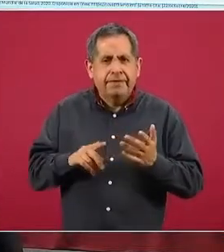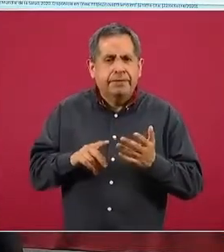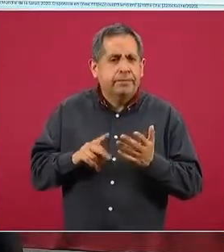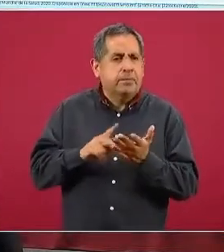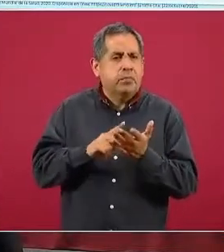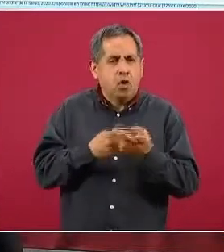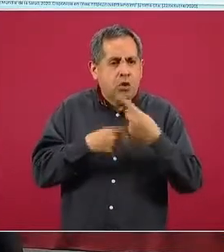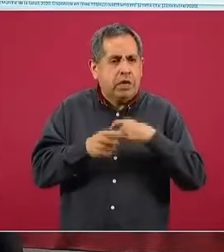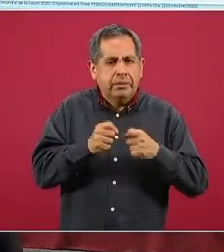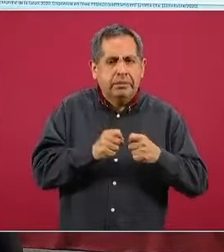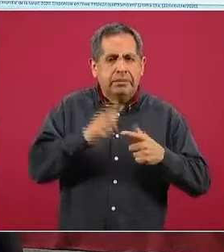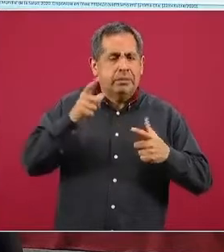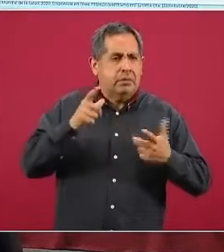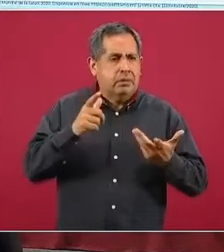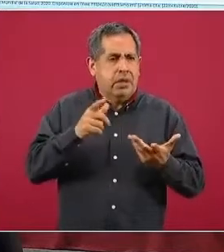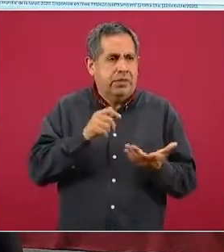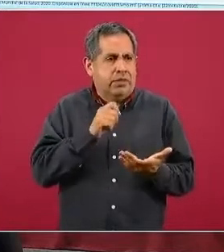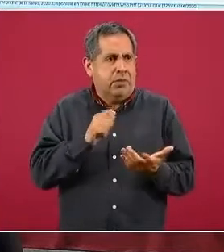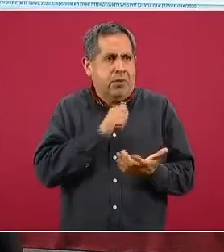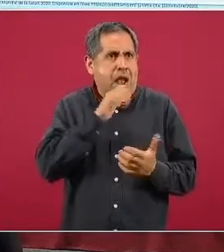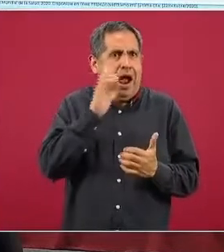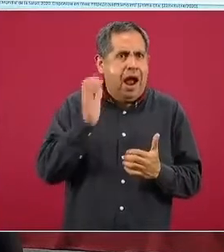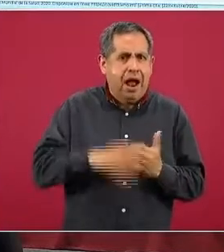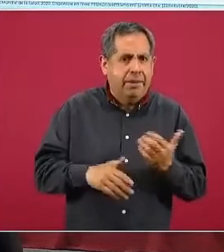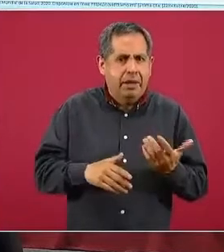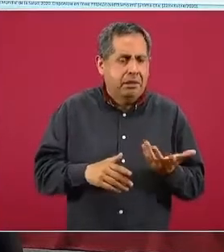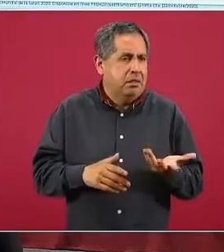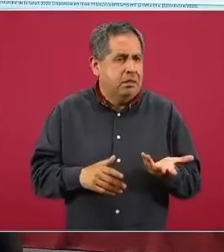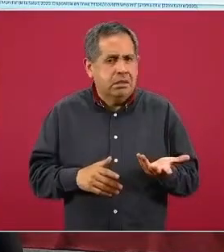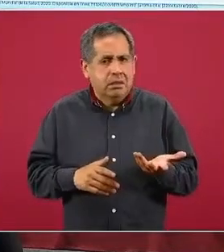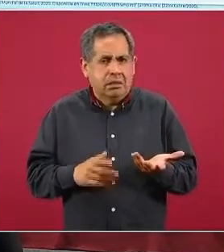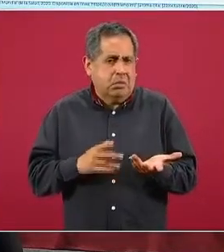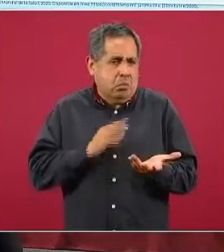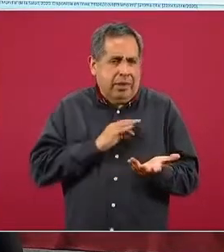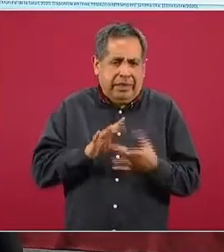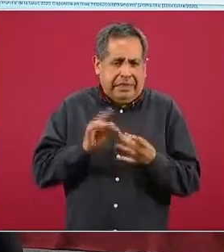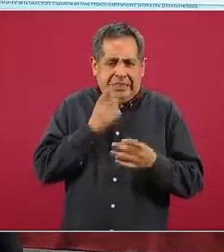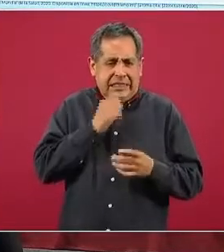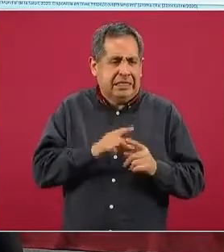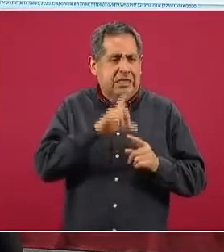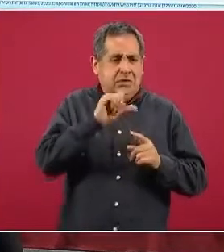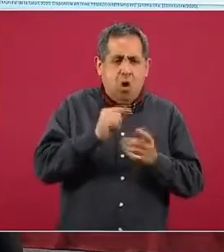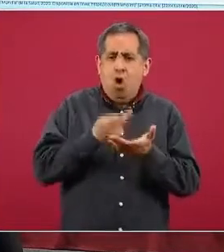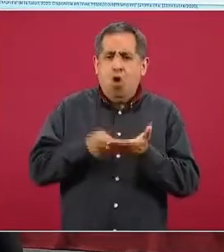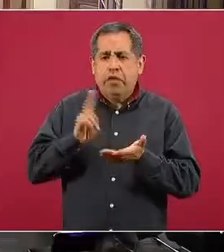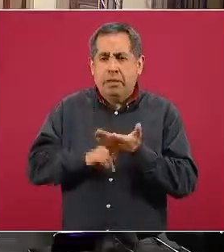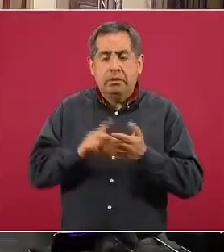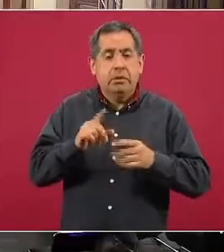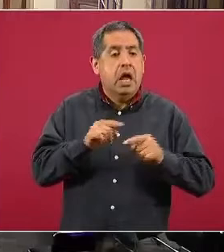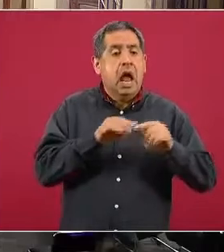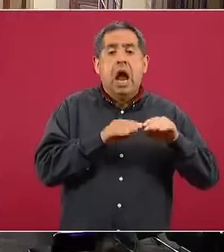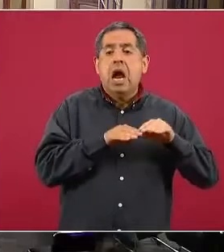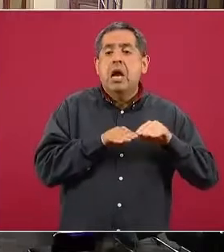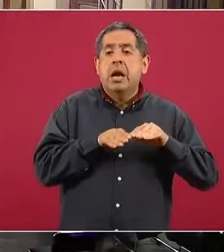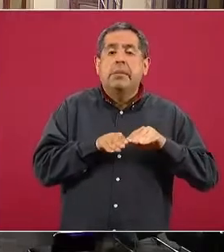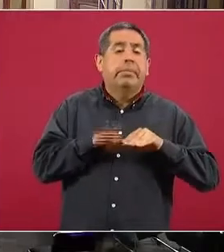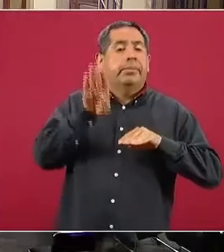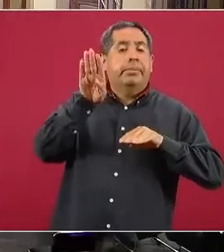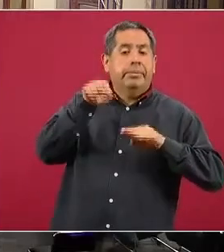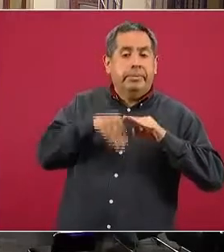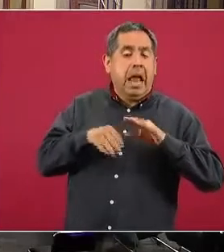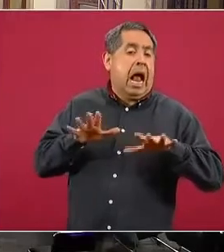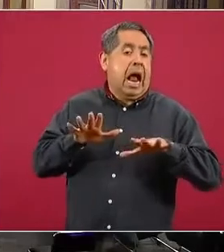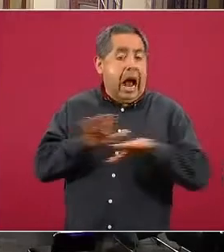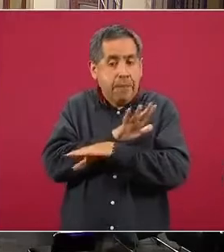de rebrote cuando todavía no acaba el primer brote. Claro que se puede hablar. De rebrote hablamos cuando cambia la trayectoria y